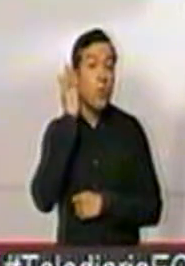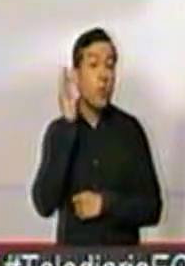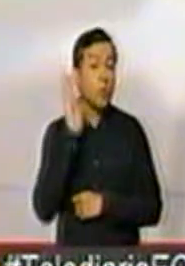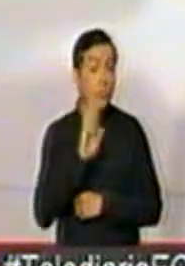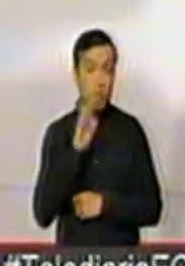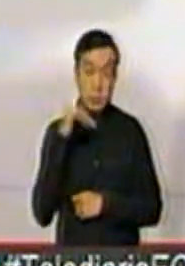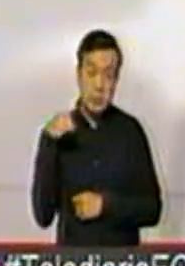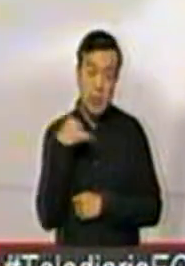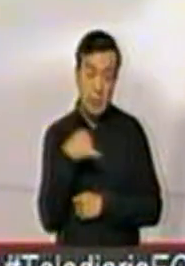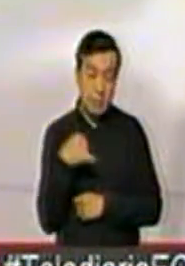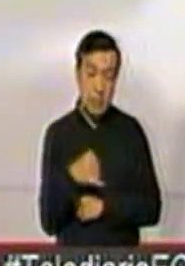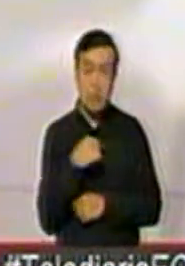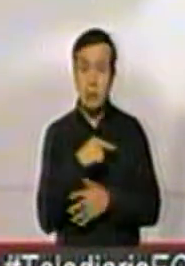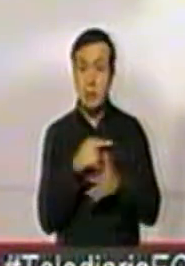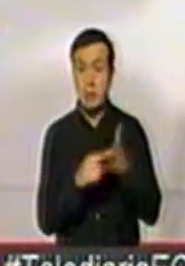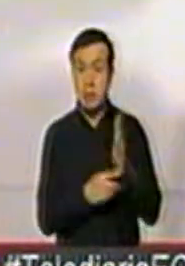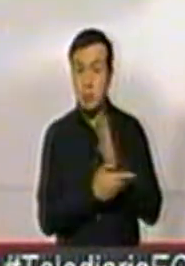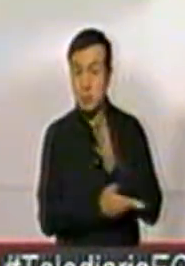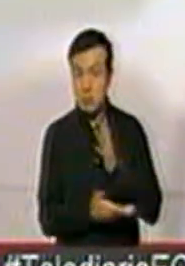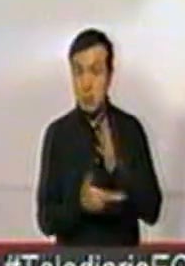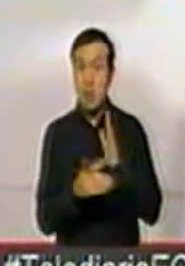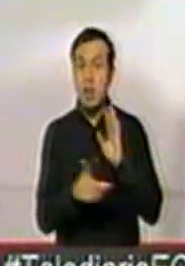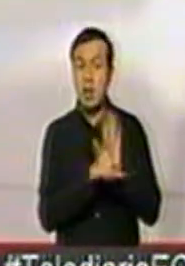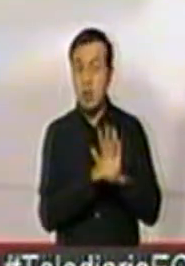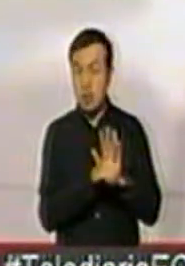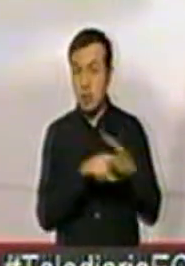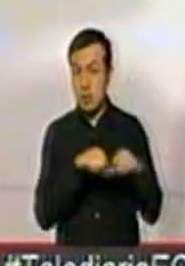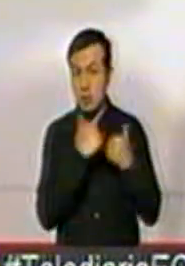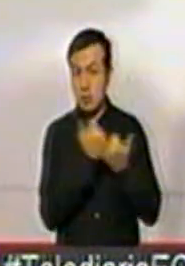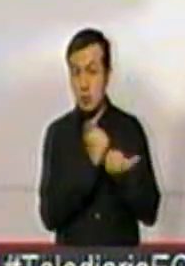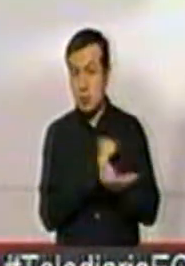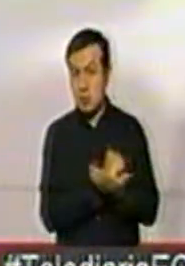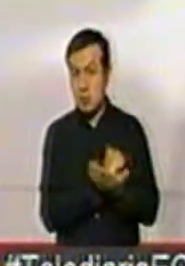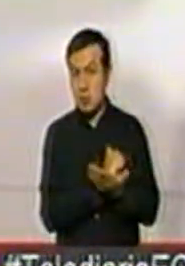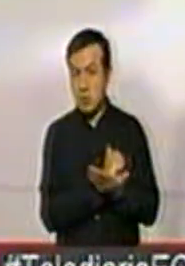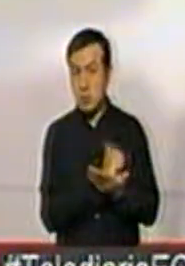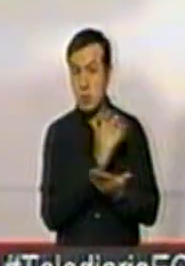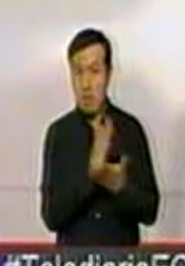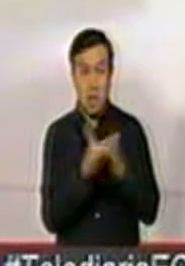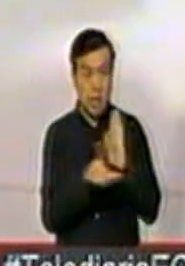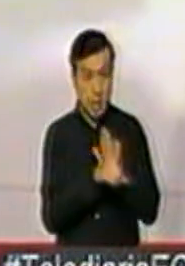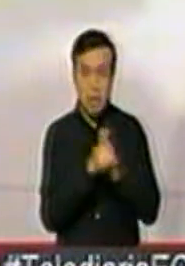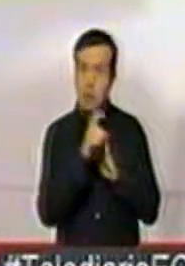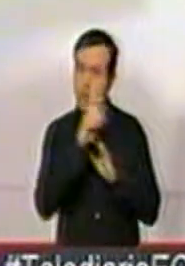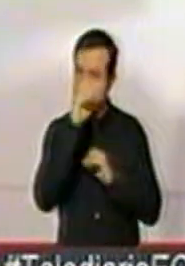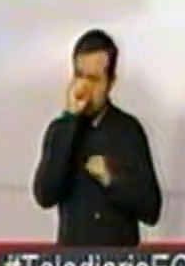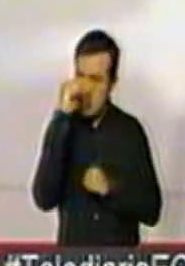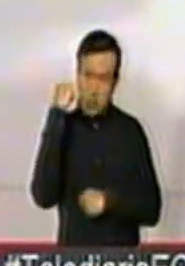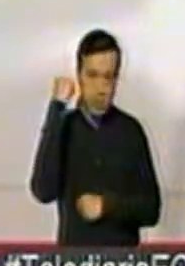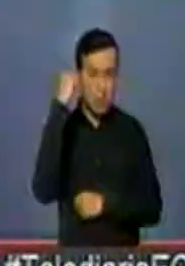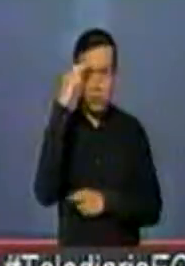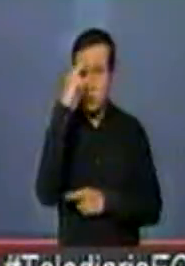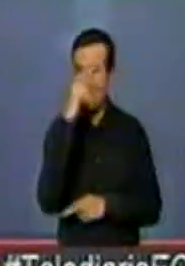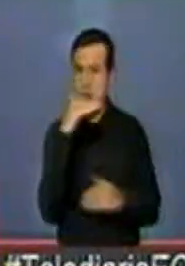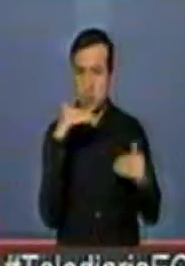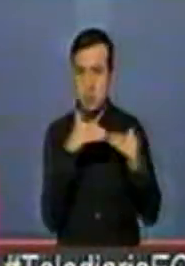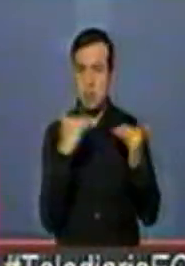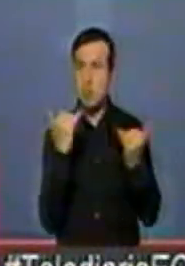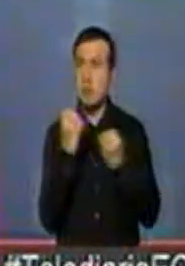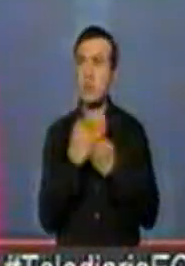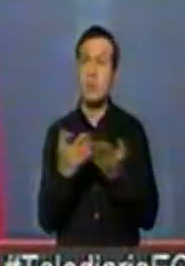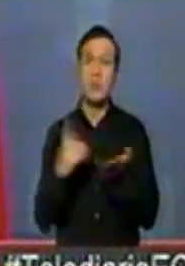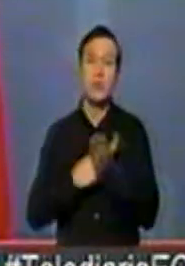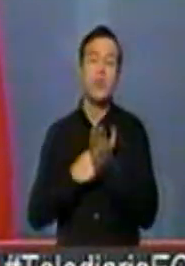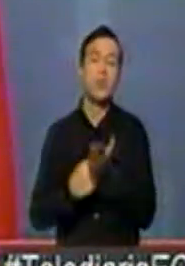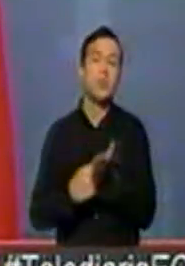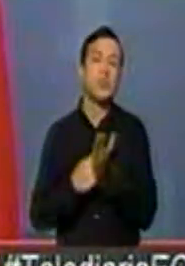víctimas de violación y que sobre la base de eso la legislación penal ecuatoriana debe estar a tono en función de los derechos. Hay que recalcar que lo que se estaba debatiendo